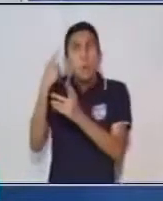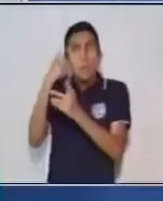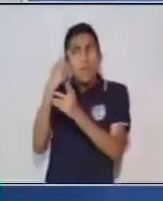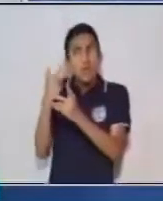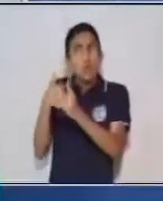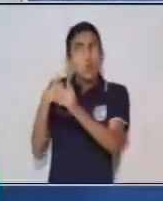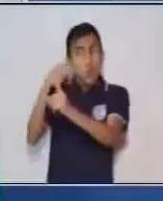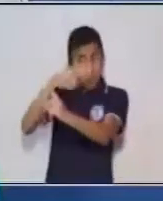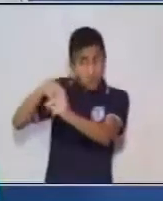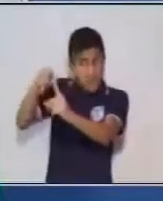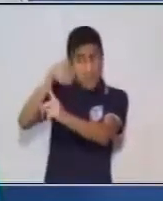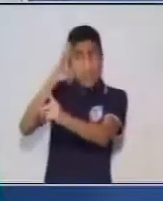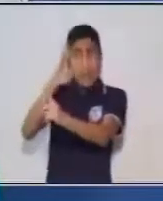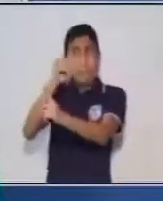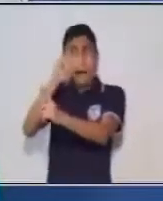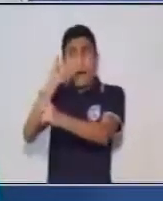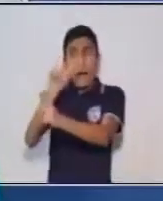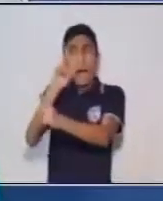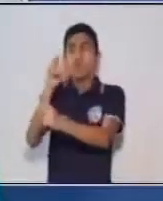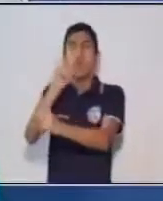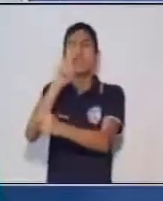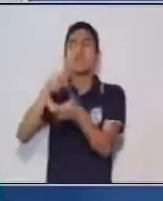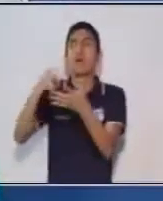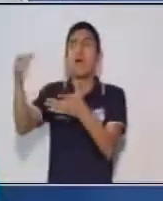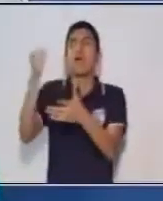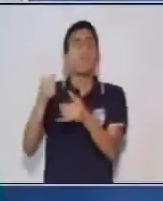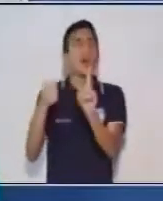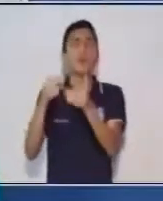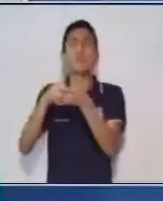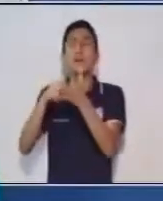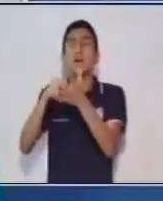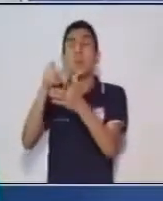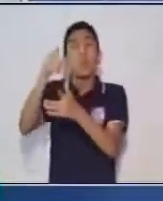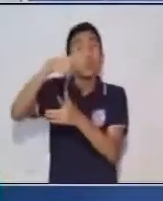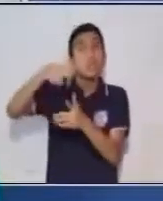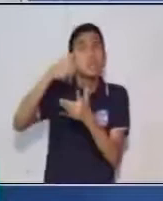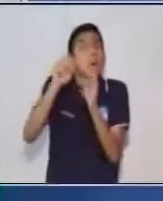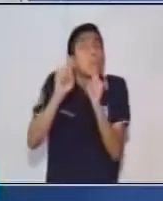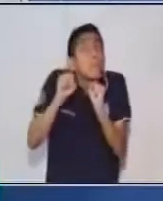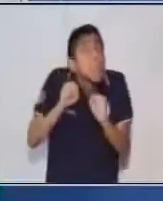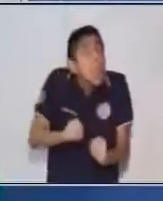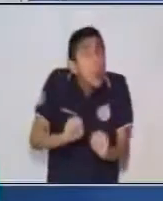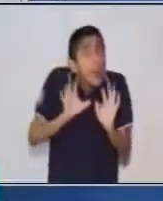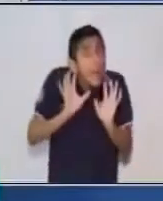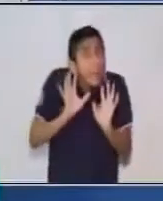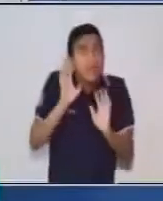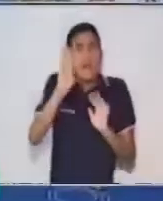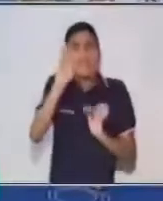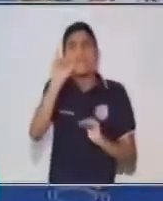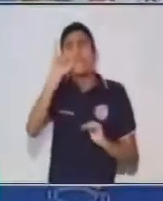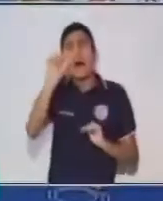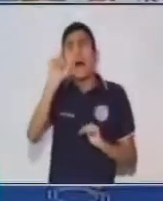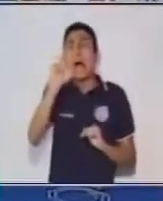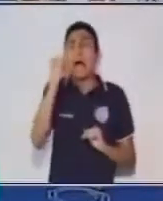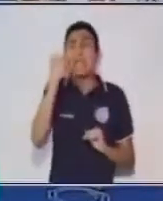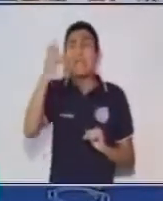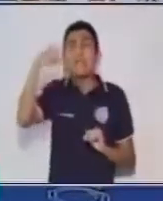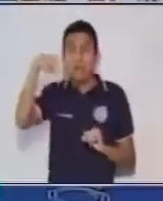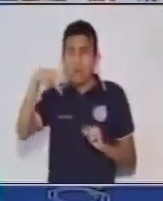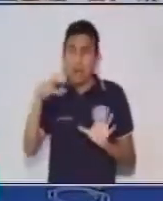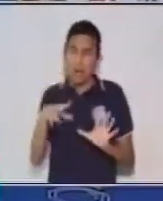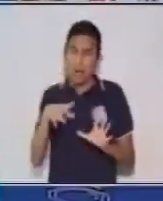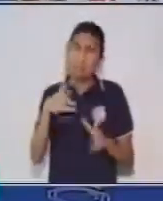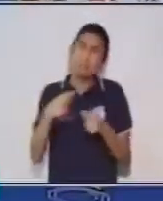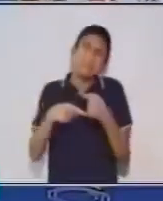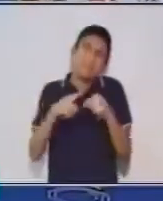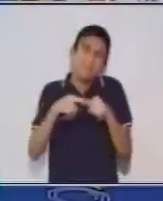una opción, una posibilidad. Entonces tenemos el presente, algo que sucede en este momento, o incluso se puede referir a algo que